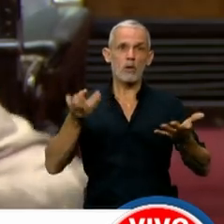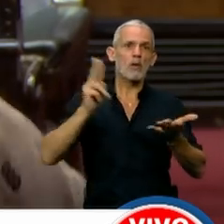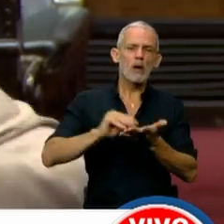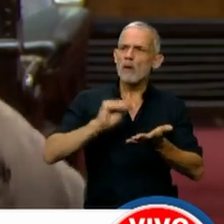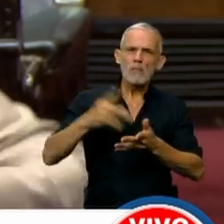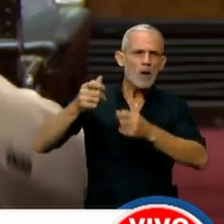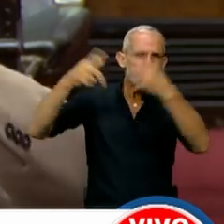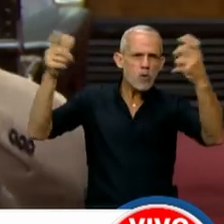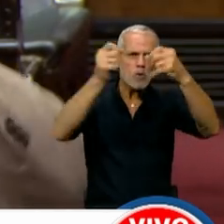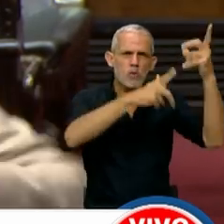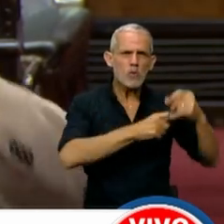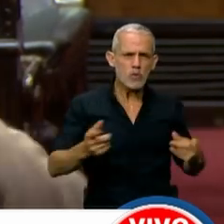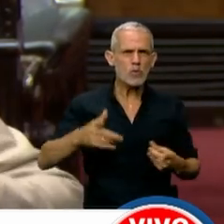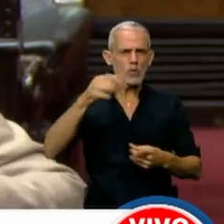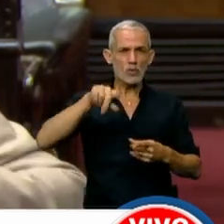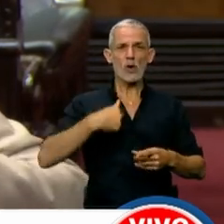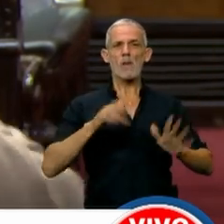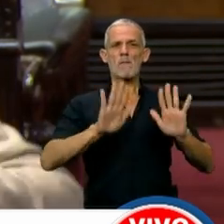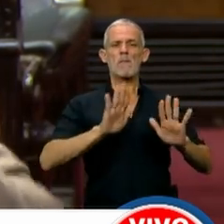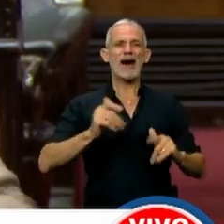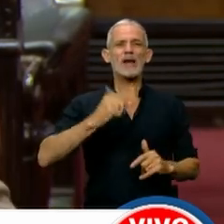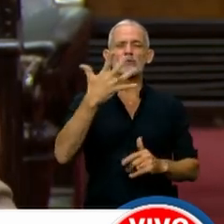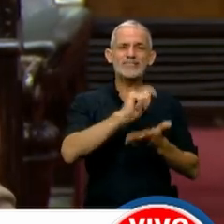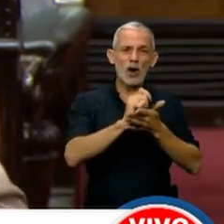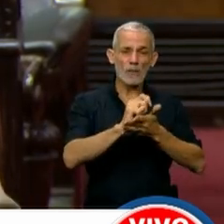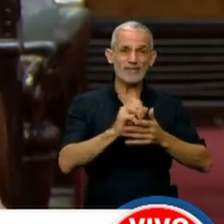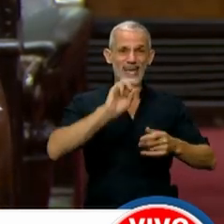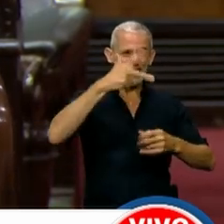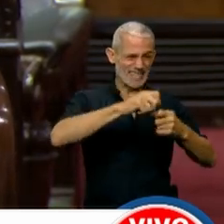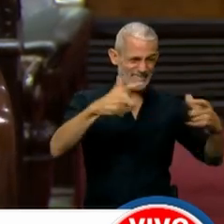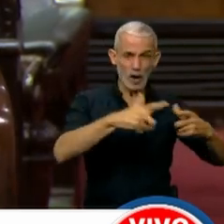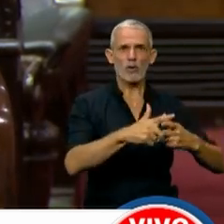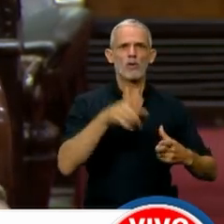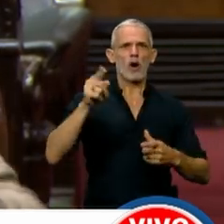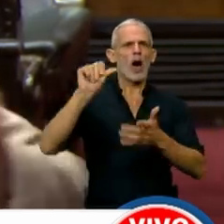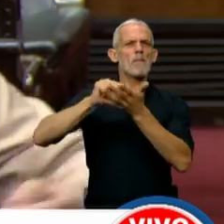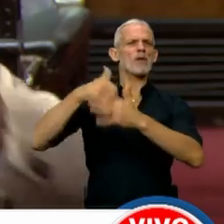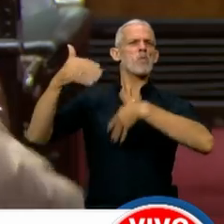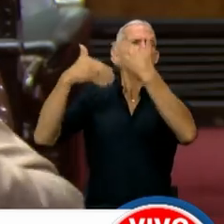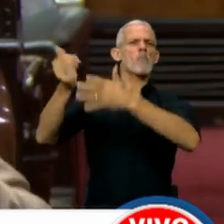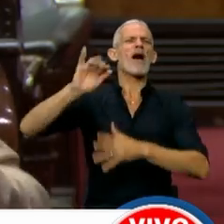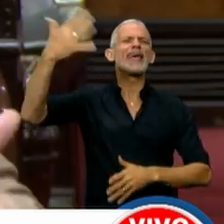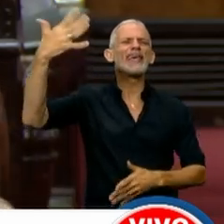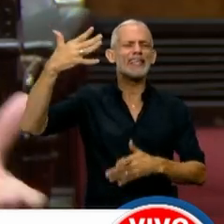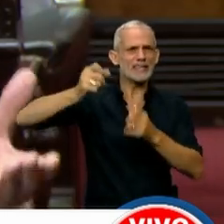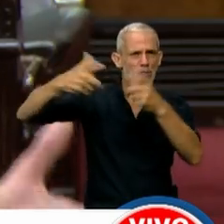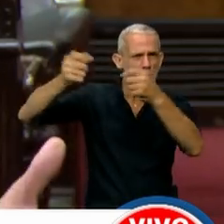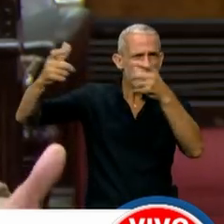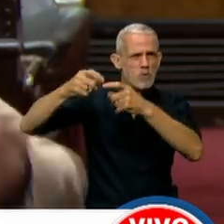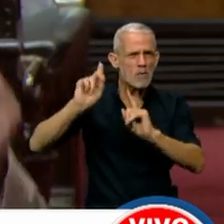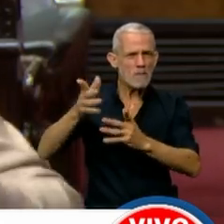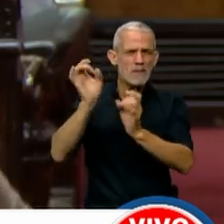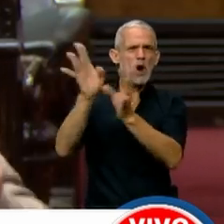nosotros paramos cinco meses la tercera ola y hay países desarrollados que están por la quinta ola ya